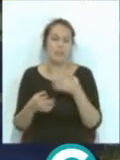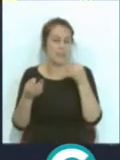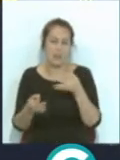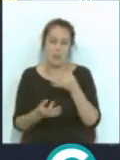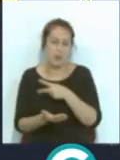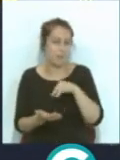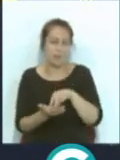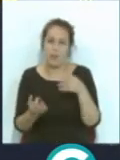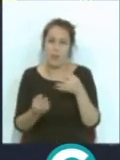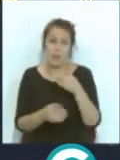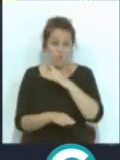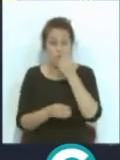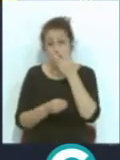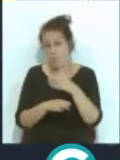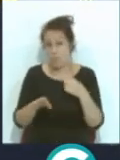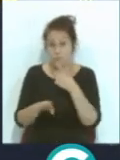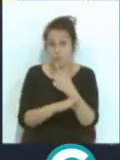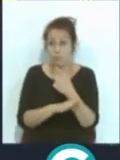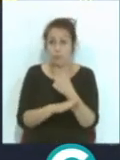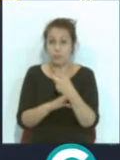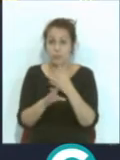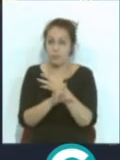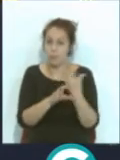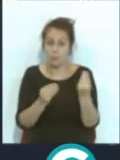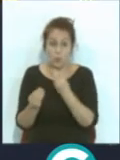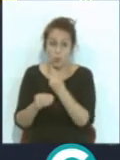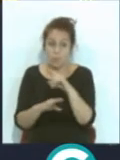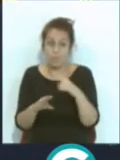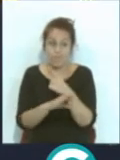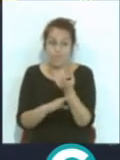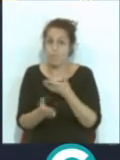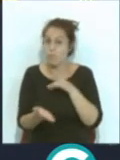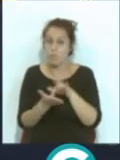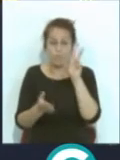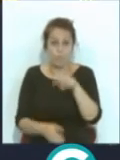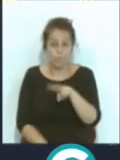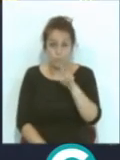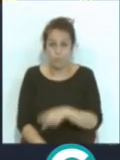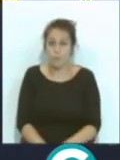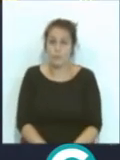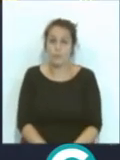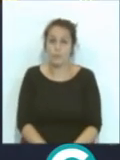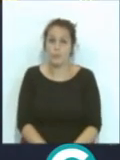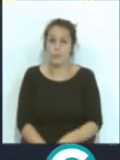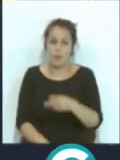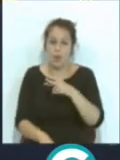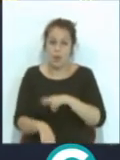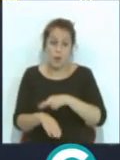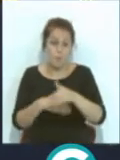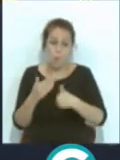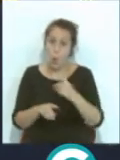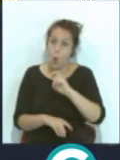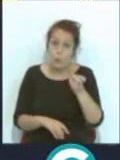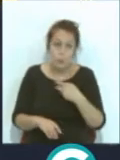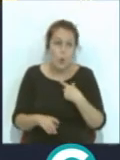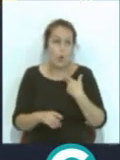que esté, siempre que esté. Sí. Bueno, es Primera División. Muchos de nuestros jugadores nunca han jugado en Primera División. Y el ritmo es otro, la tensión es